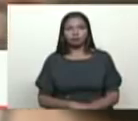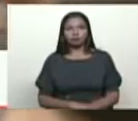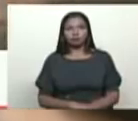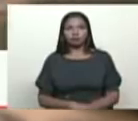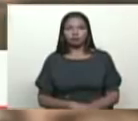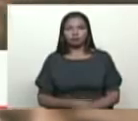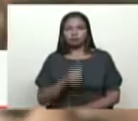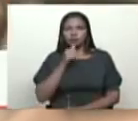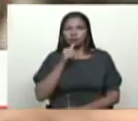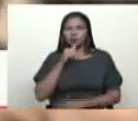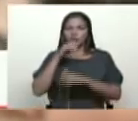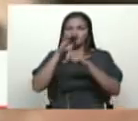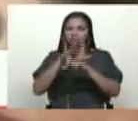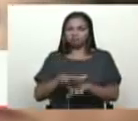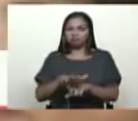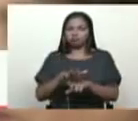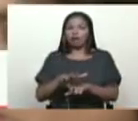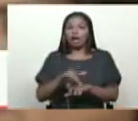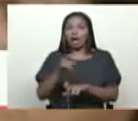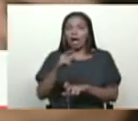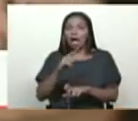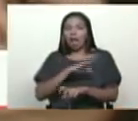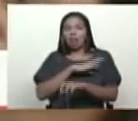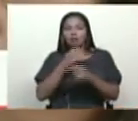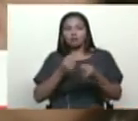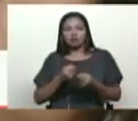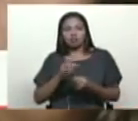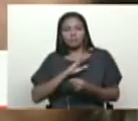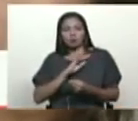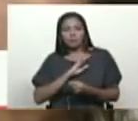¿Quién los derrotó? Ese poder popular